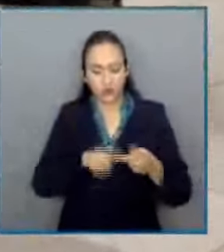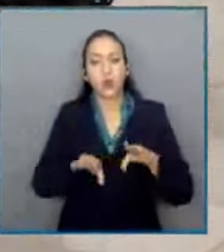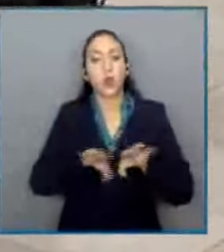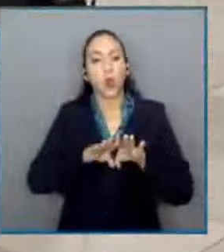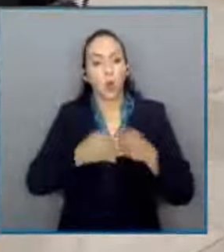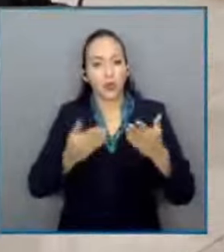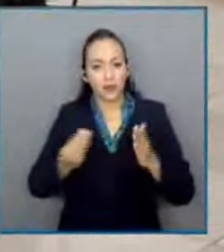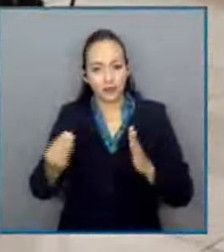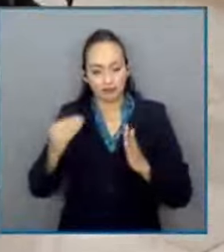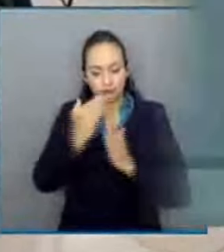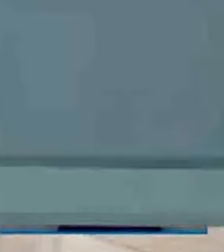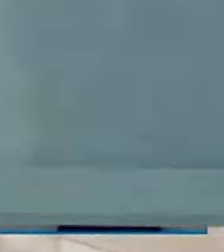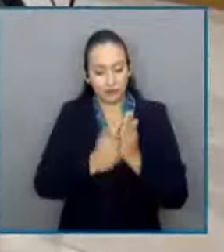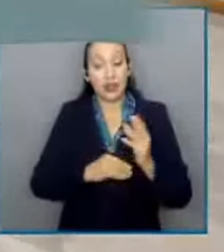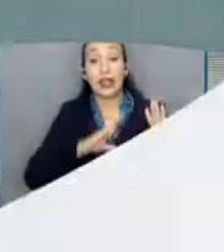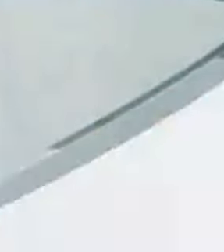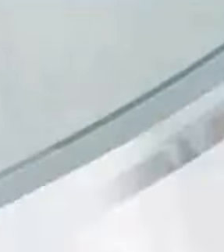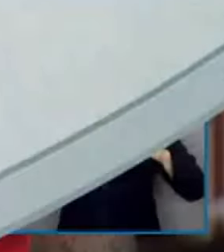entre otros.